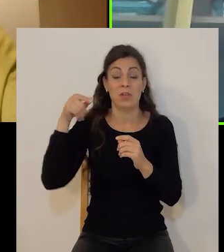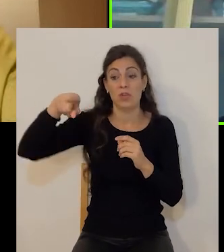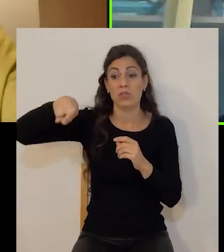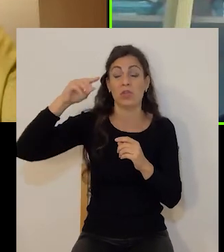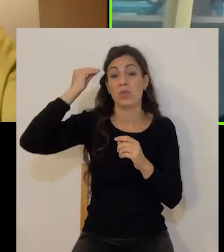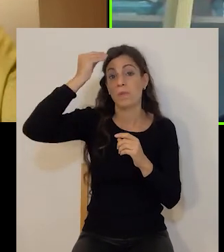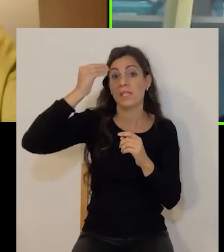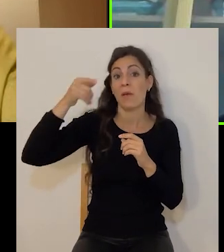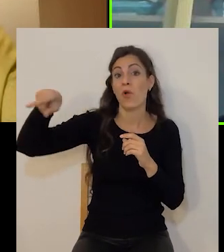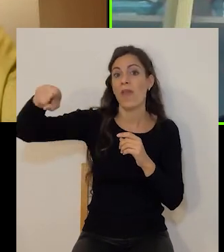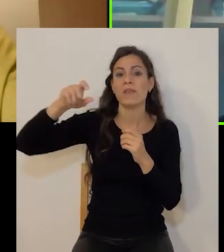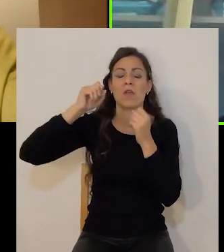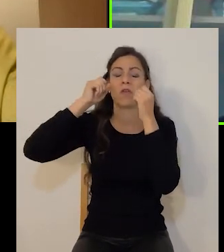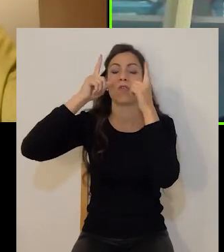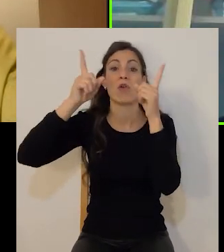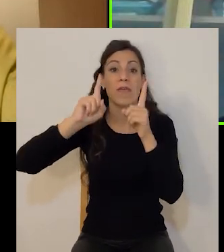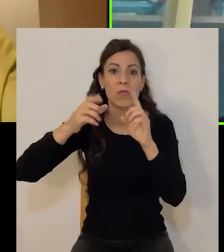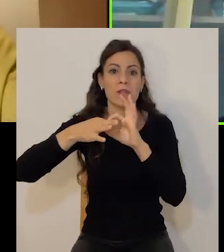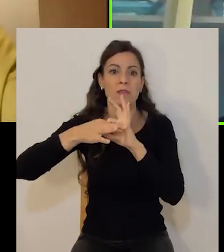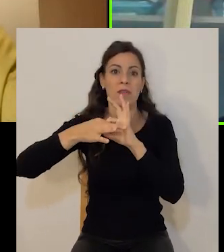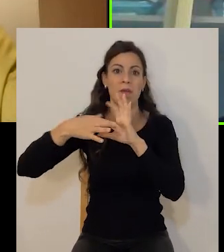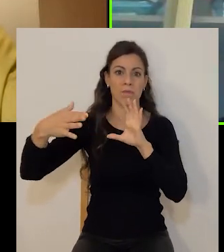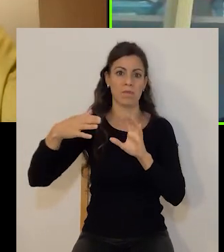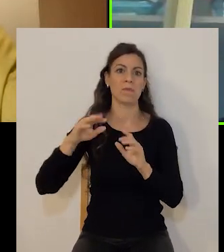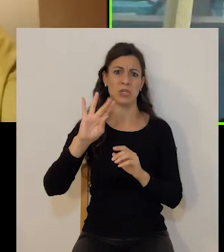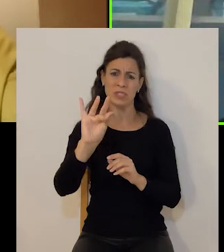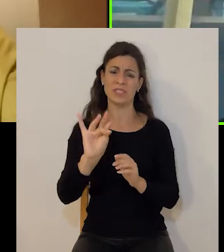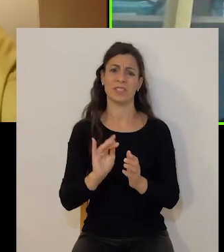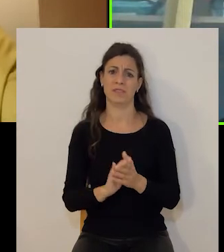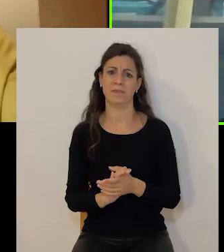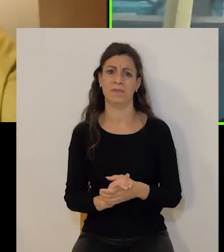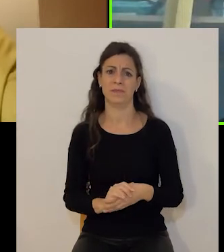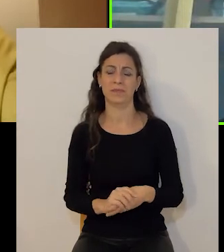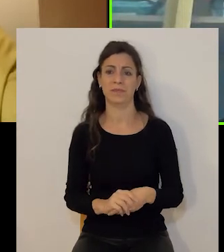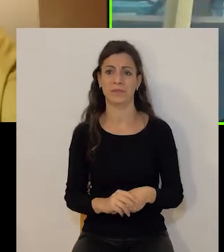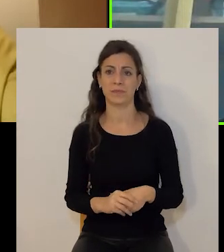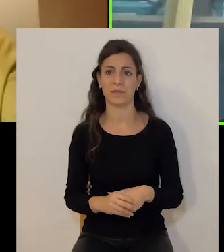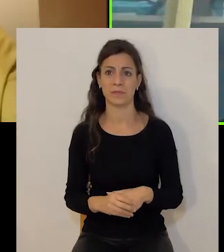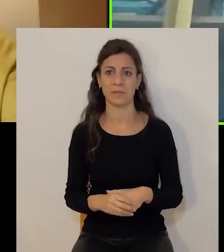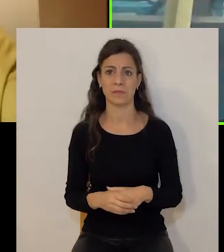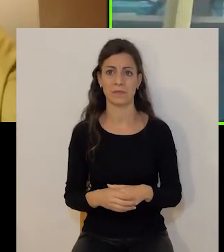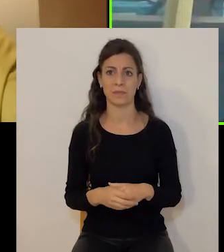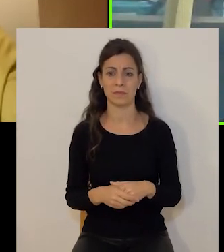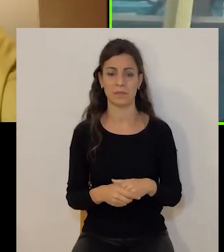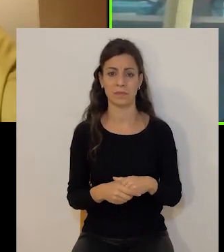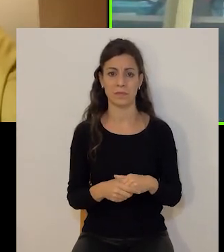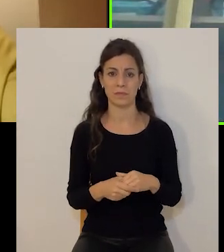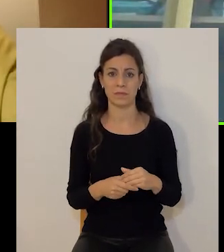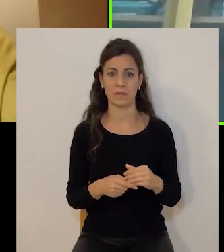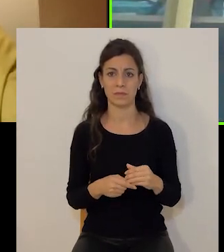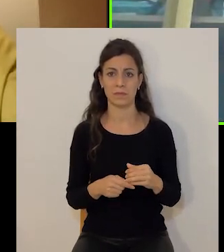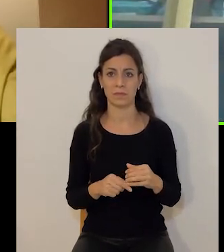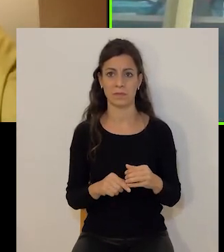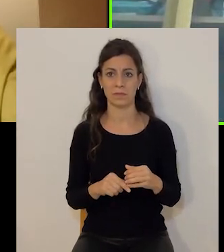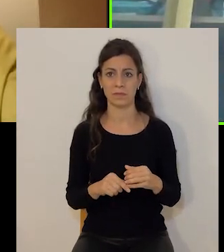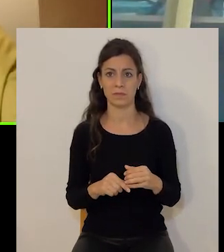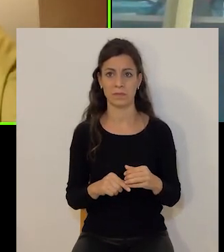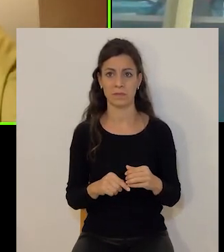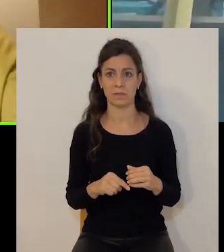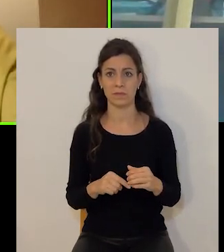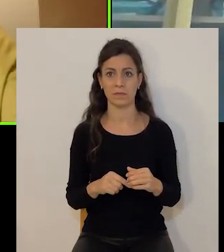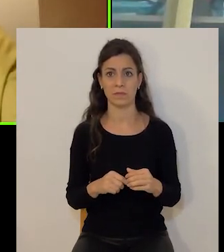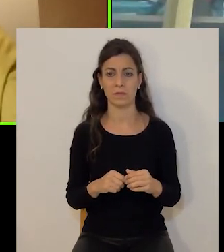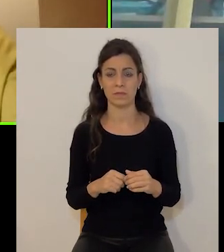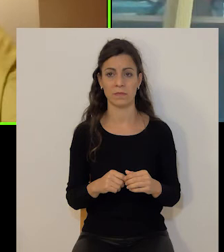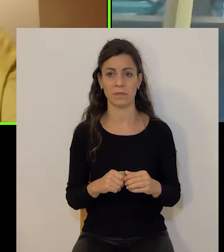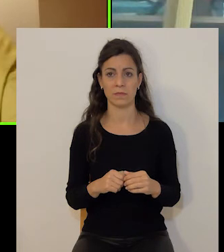cuenta. No hay nada más. El mayor radar de emociones es un niño, una niña o un